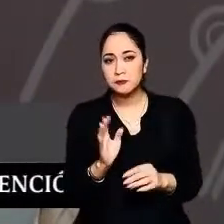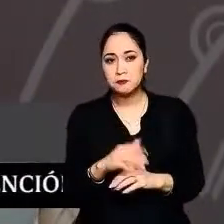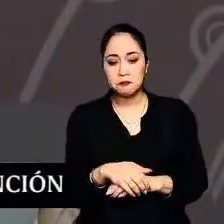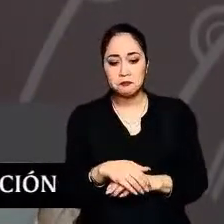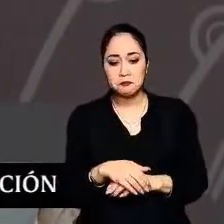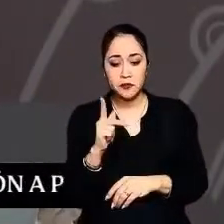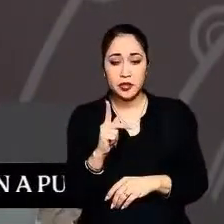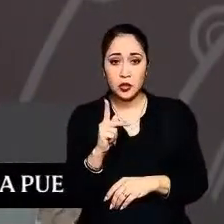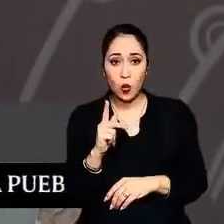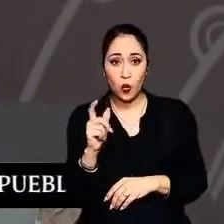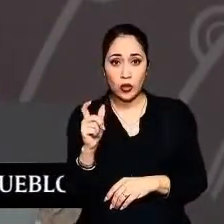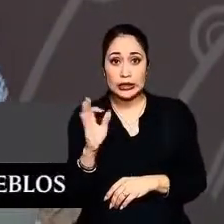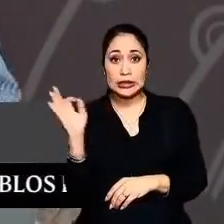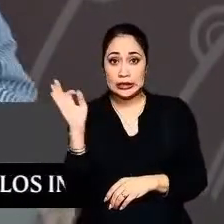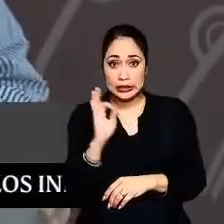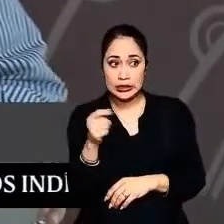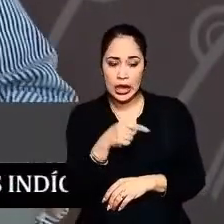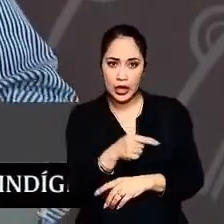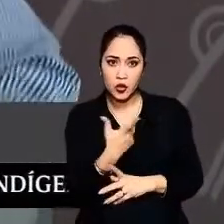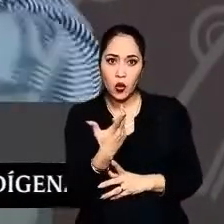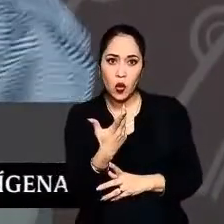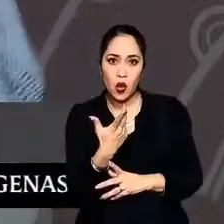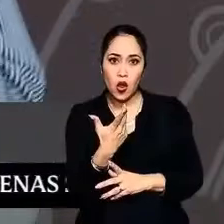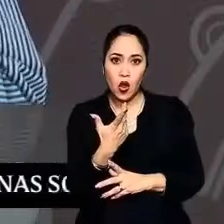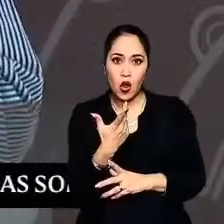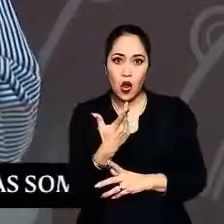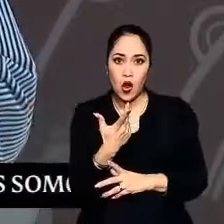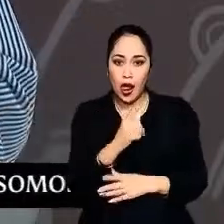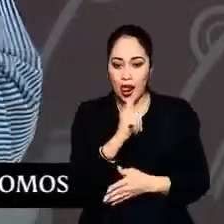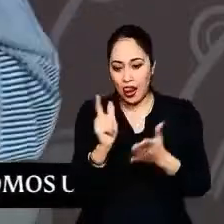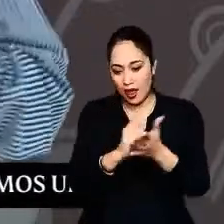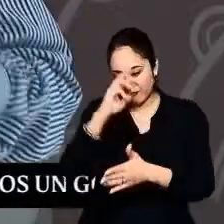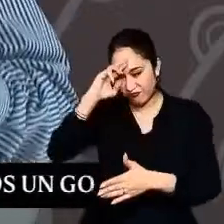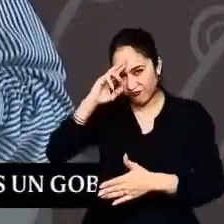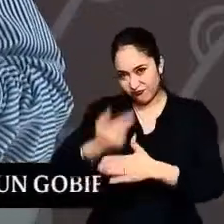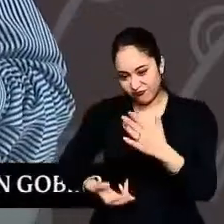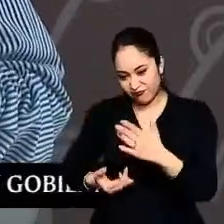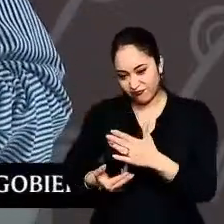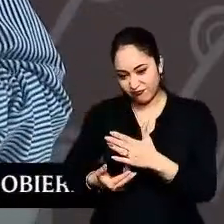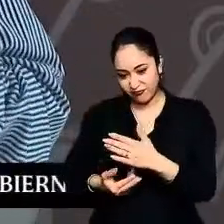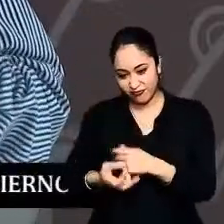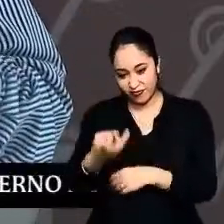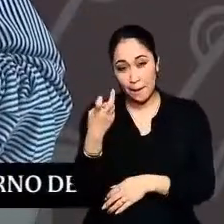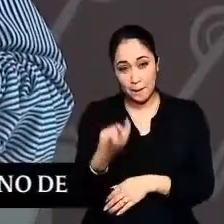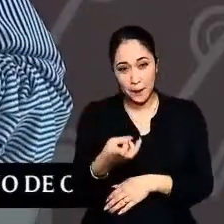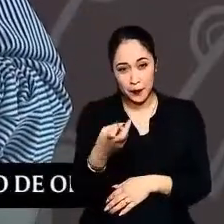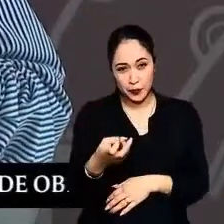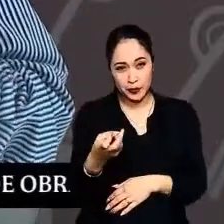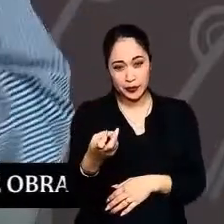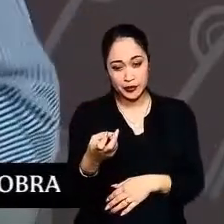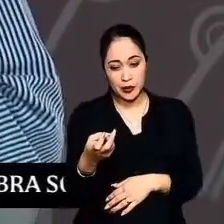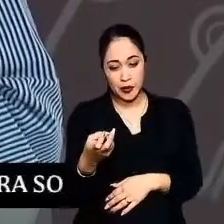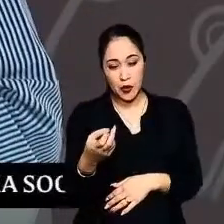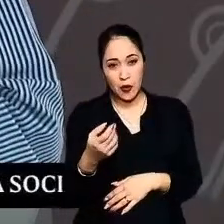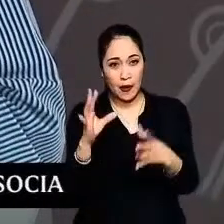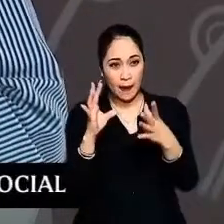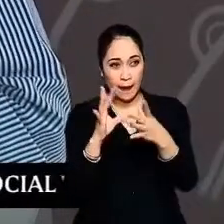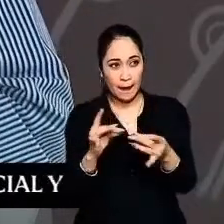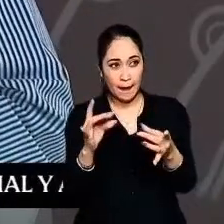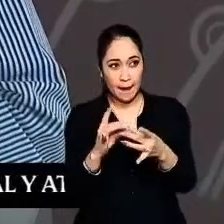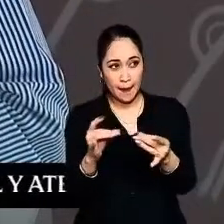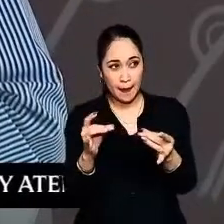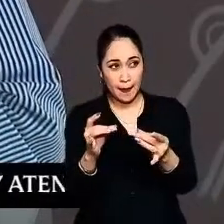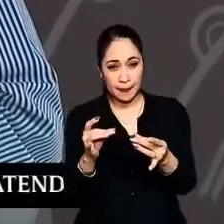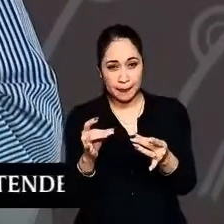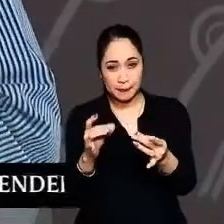van a cometer su... ¿Sí? ¿Por qué? Porque no solamente es... Por eso metí el ingrediente no solamente...